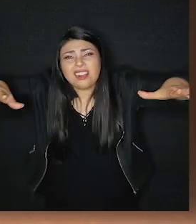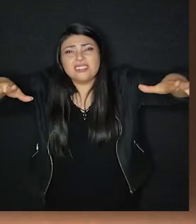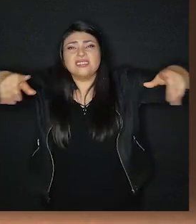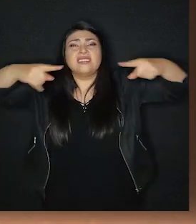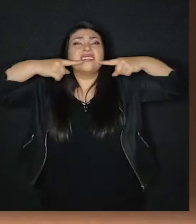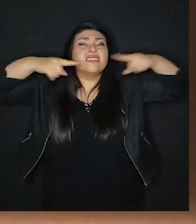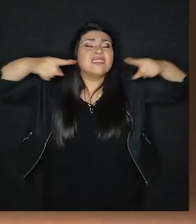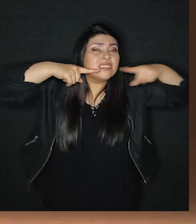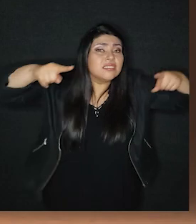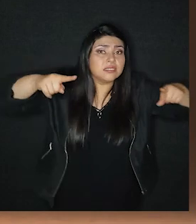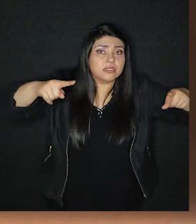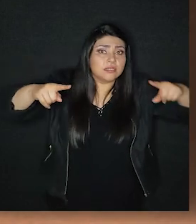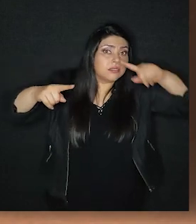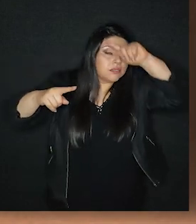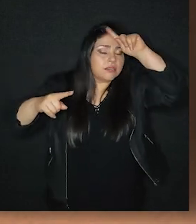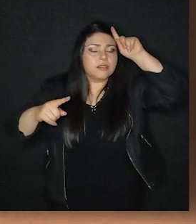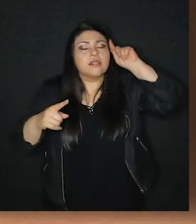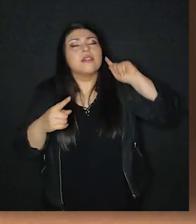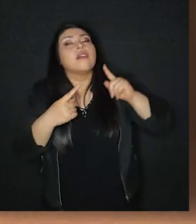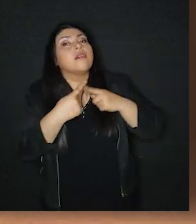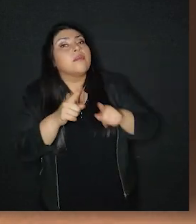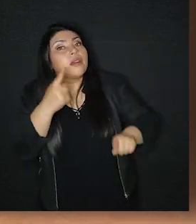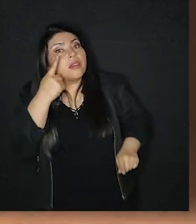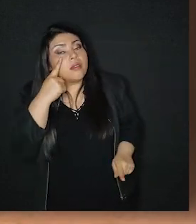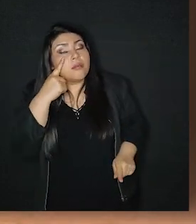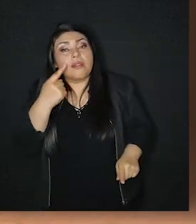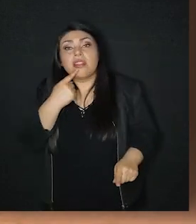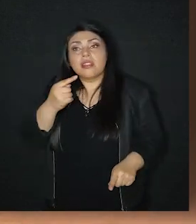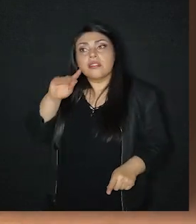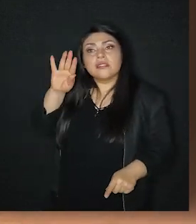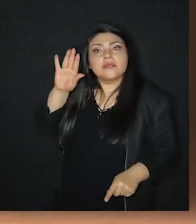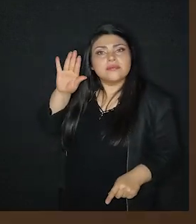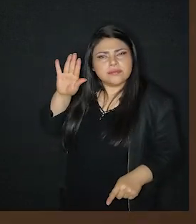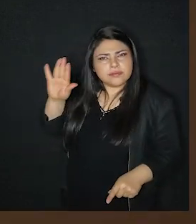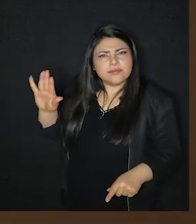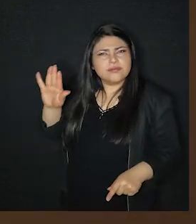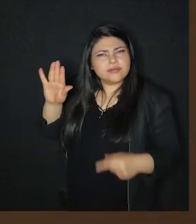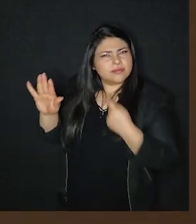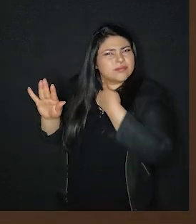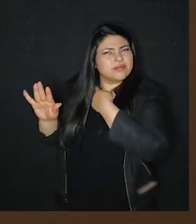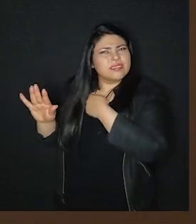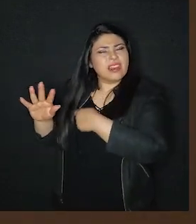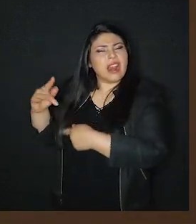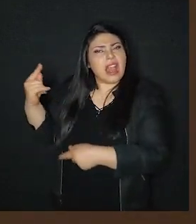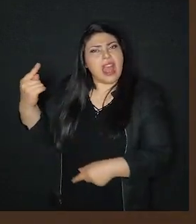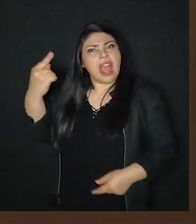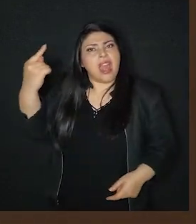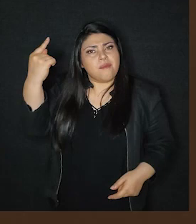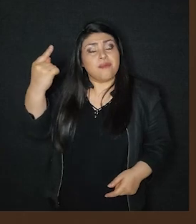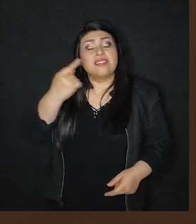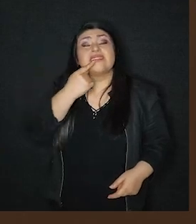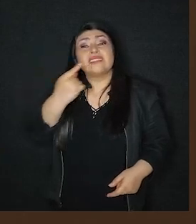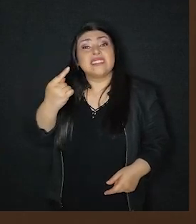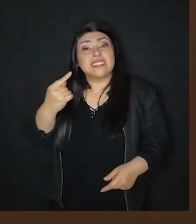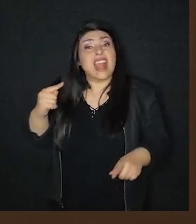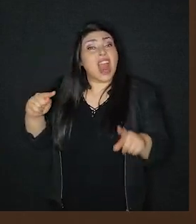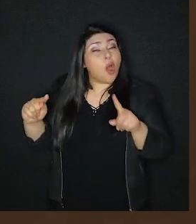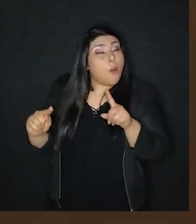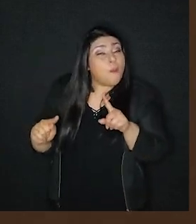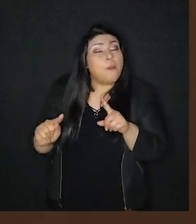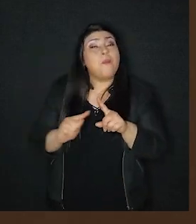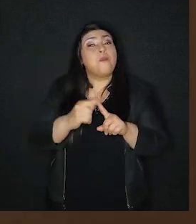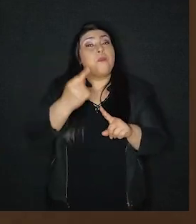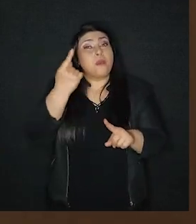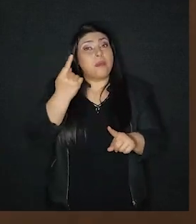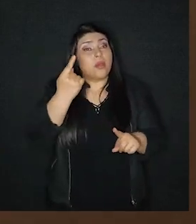Jesús pero Mateo nos deja un detallazo importante lo primero que narra